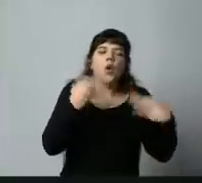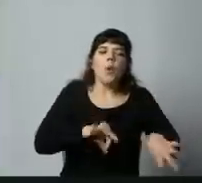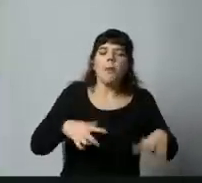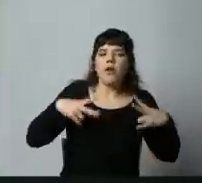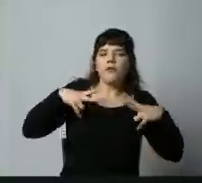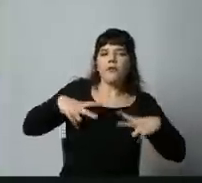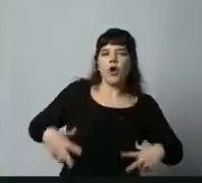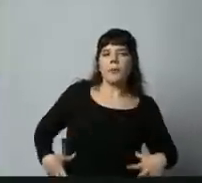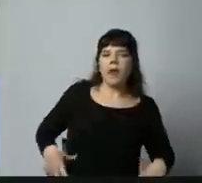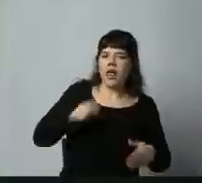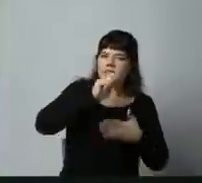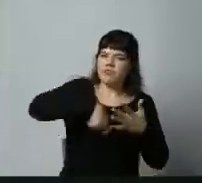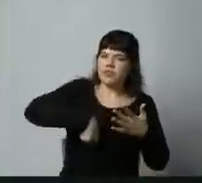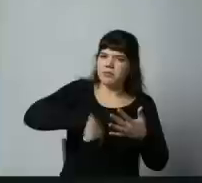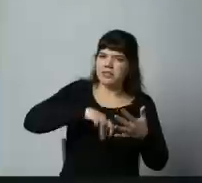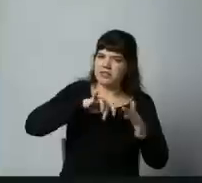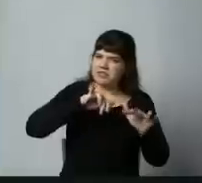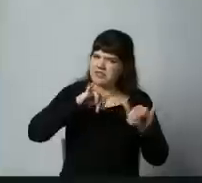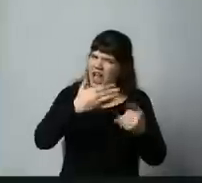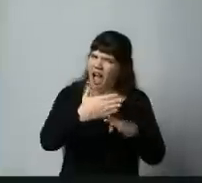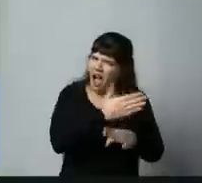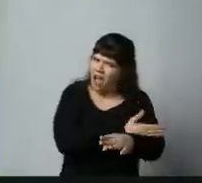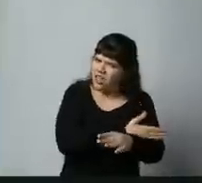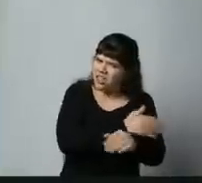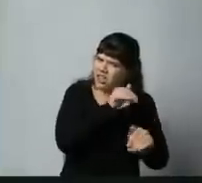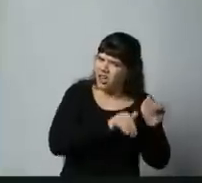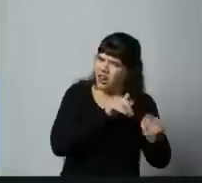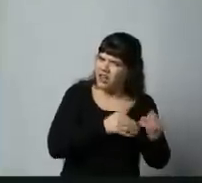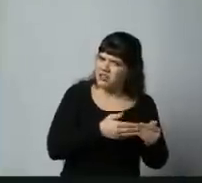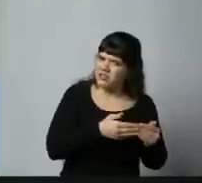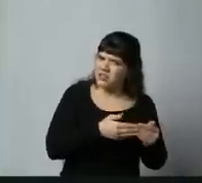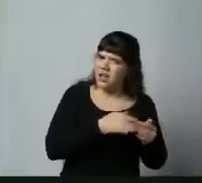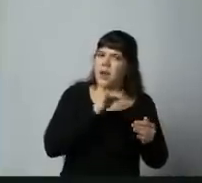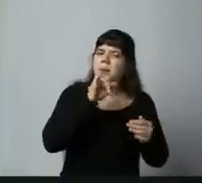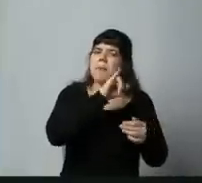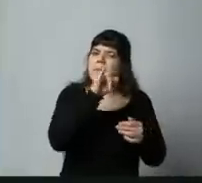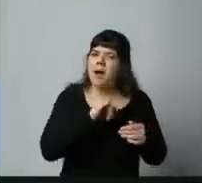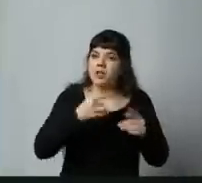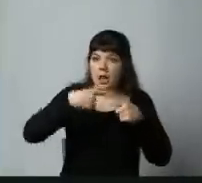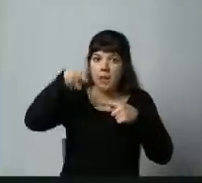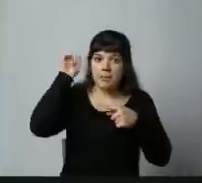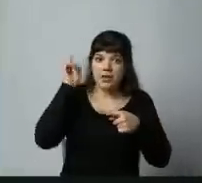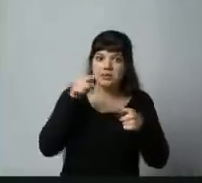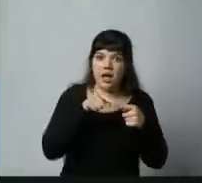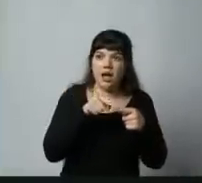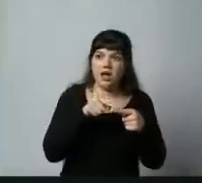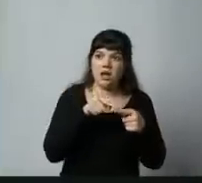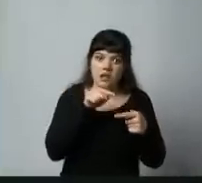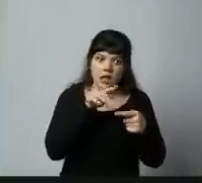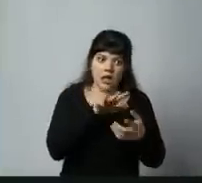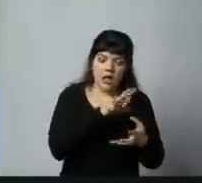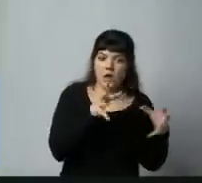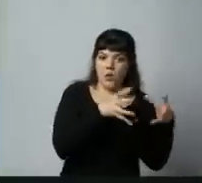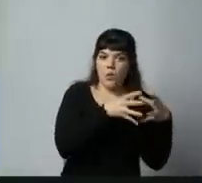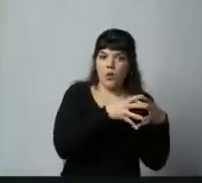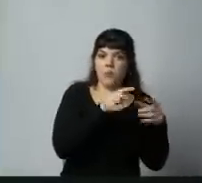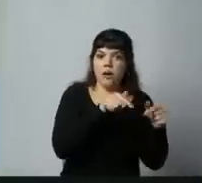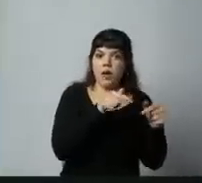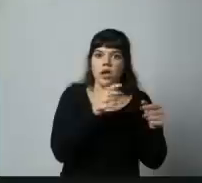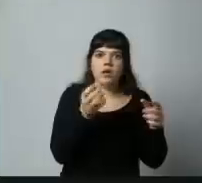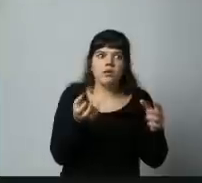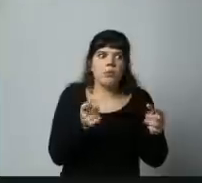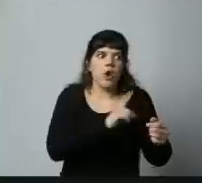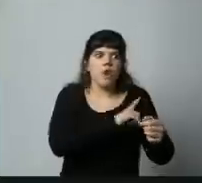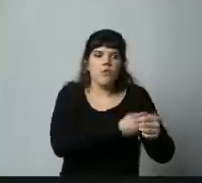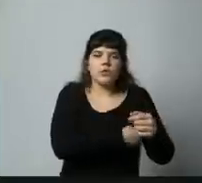inscripción ya participó en elecciones en marzo de 2019 este movimiento fue la fuerza